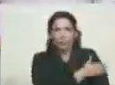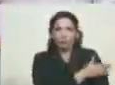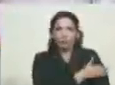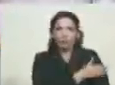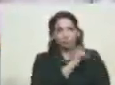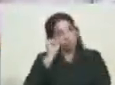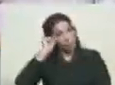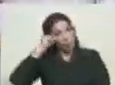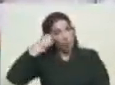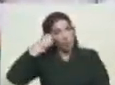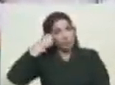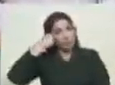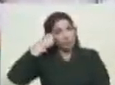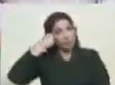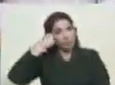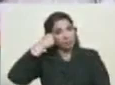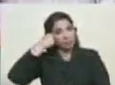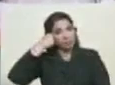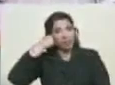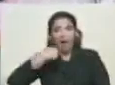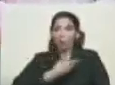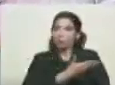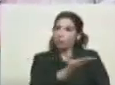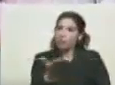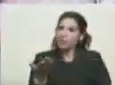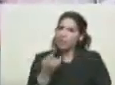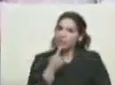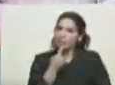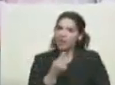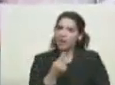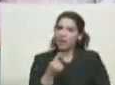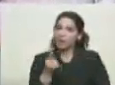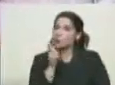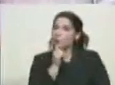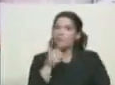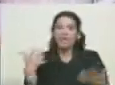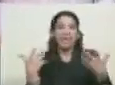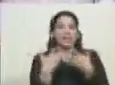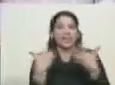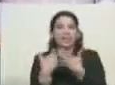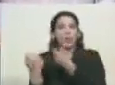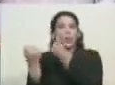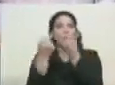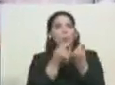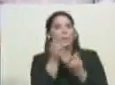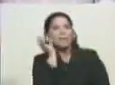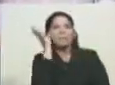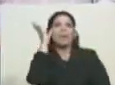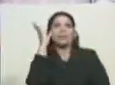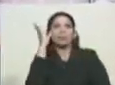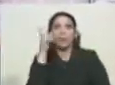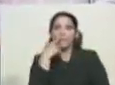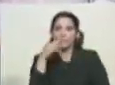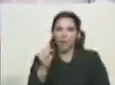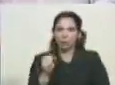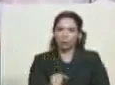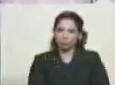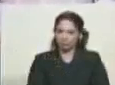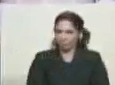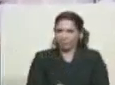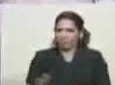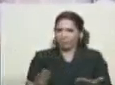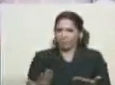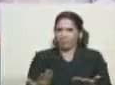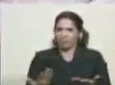Recuerden, a ustedes les dijeron que aquí no había guerra económica, que eso era un invento de Nicolás Maduro, que eso era